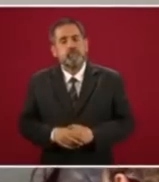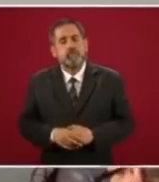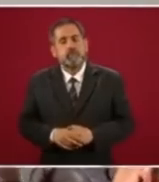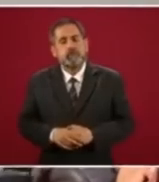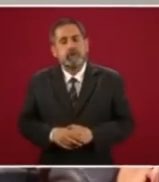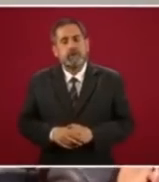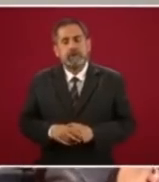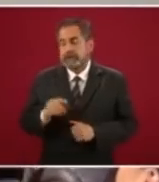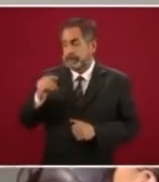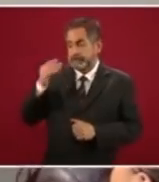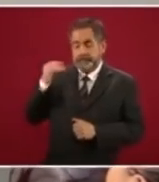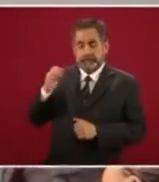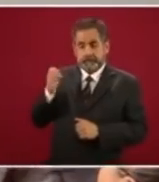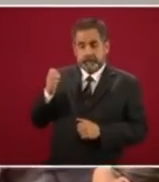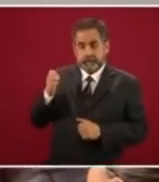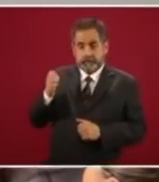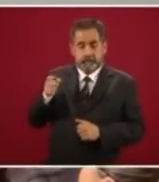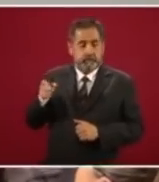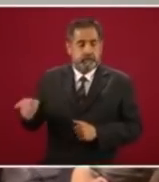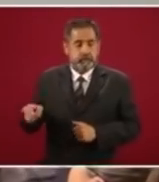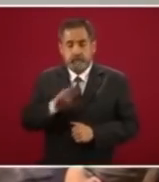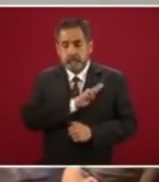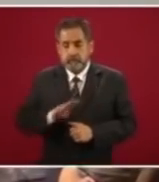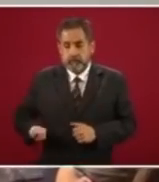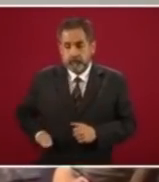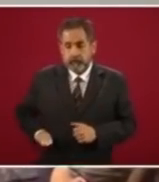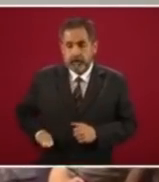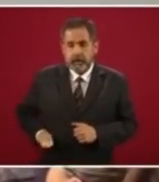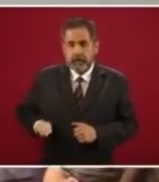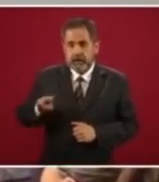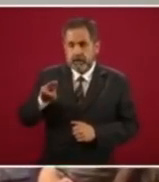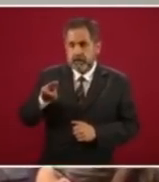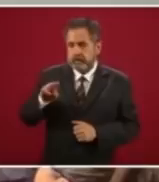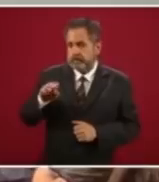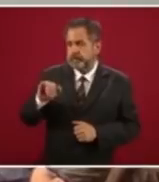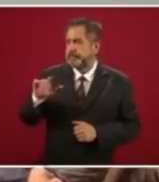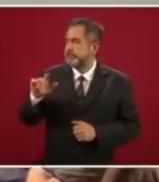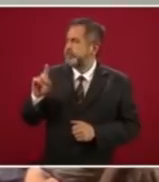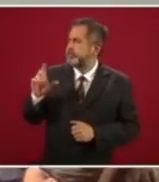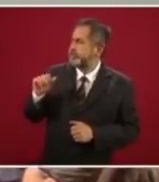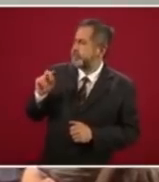la presidenta municipal suplente, antes Misael Habana del Tanto Guerrero,